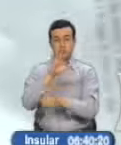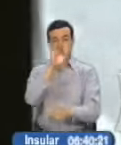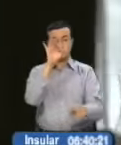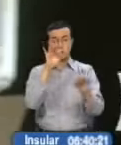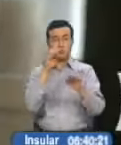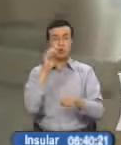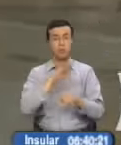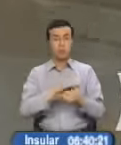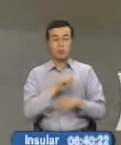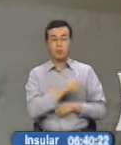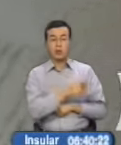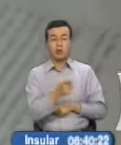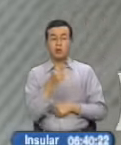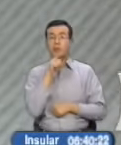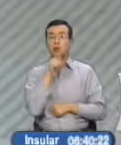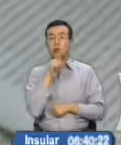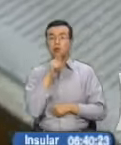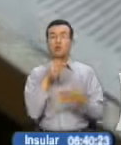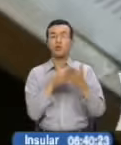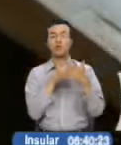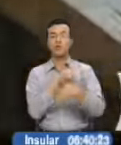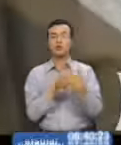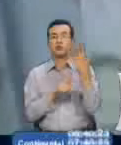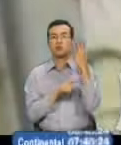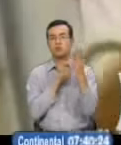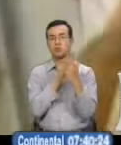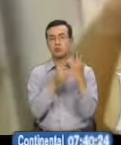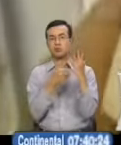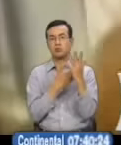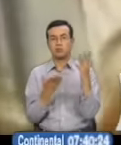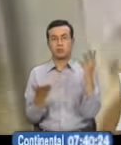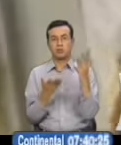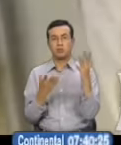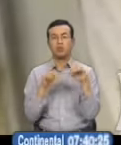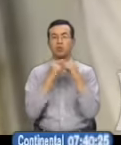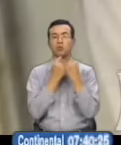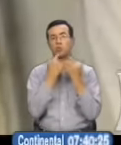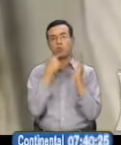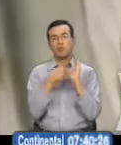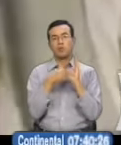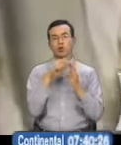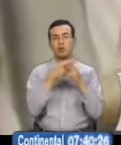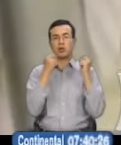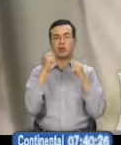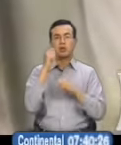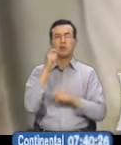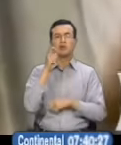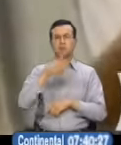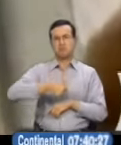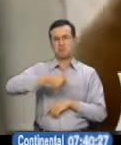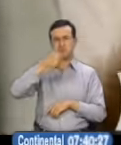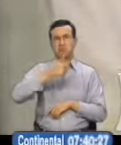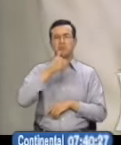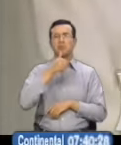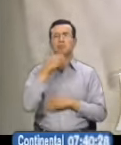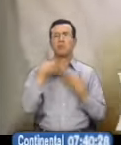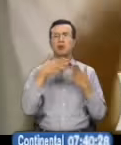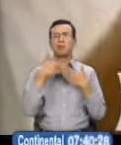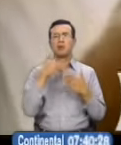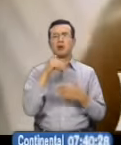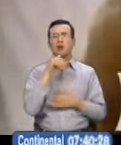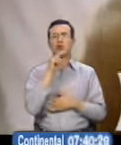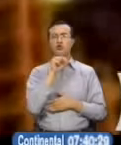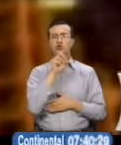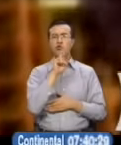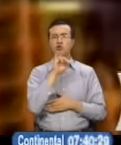de vinculación de cargos en contra de 5 personas. En este grupo se encuentra el ex dictador panameño Manuel Antonio Noriega